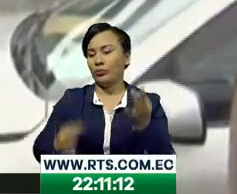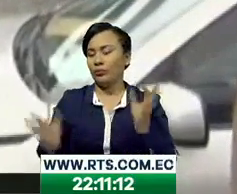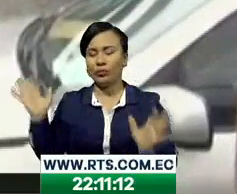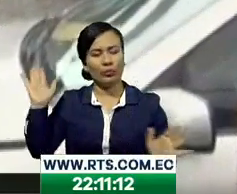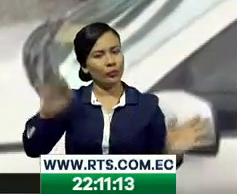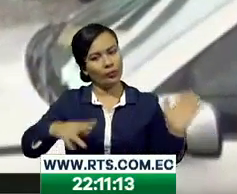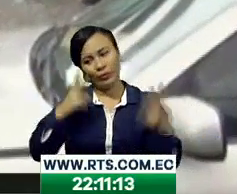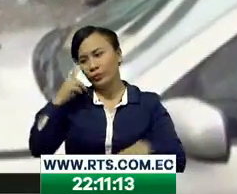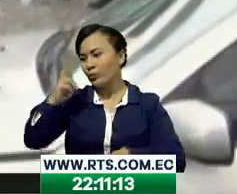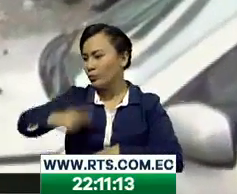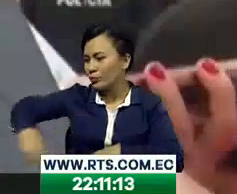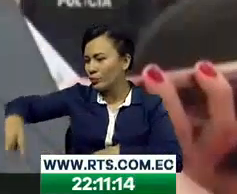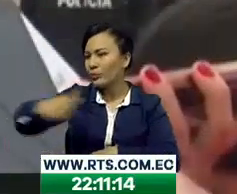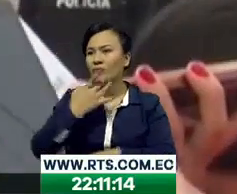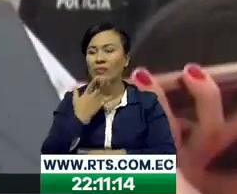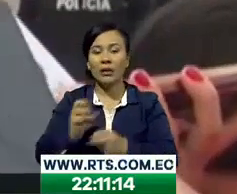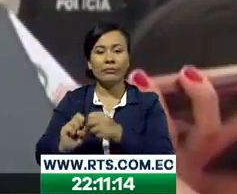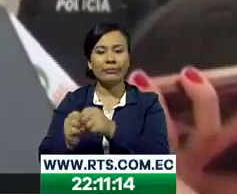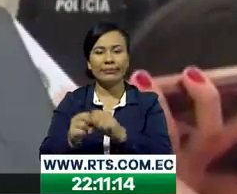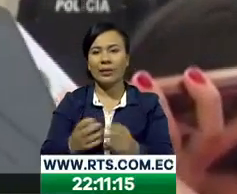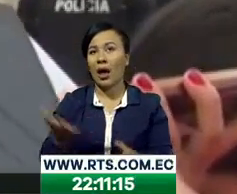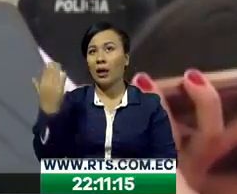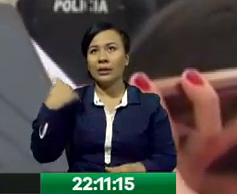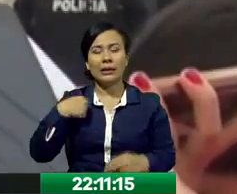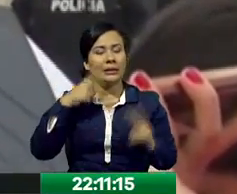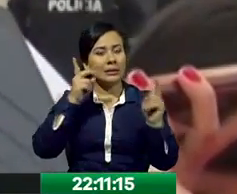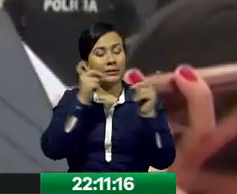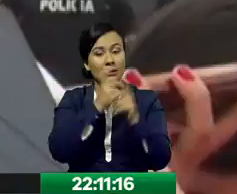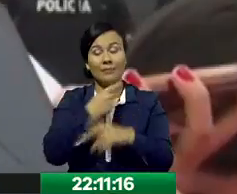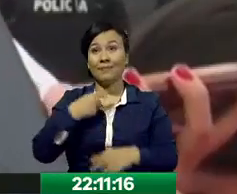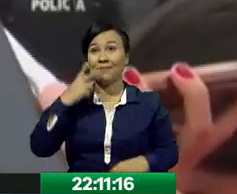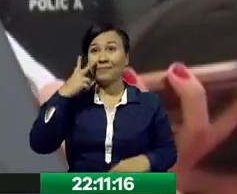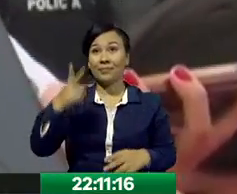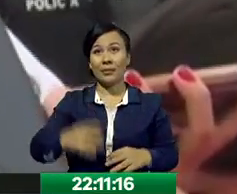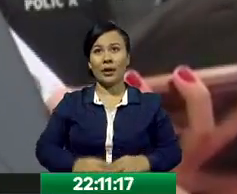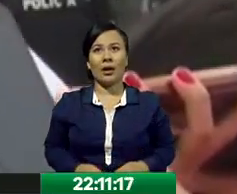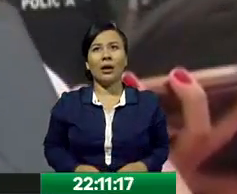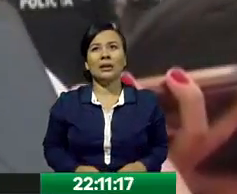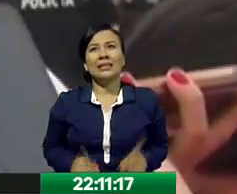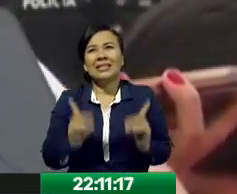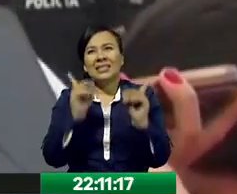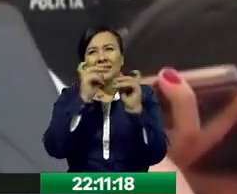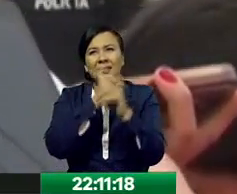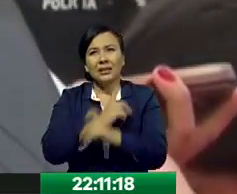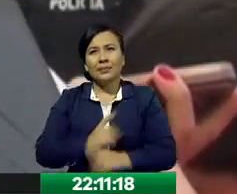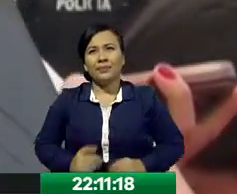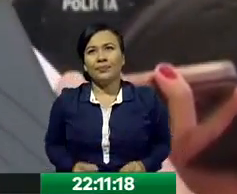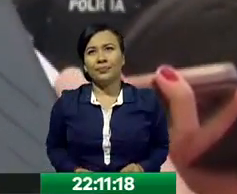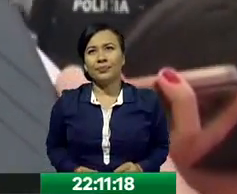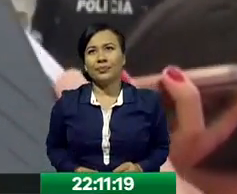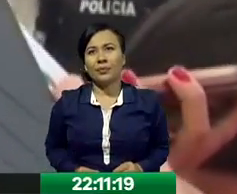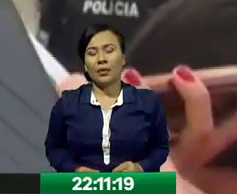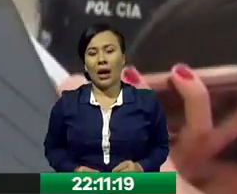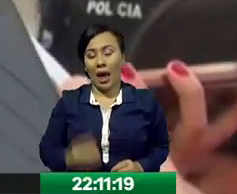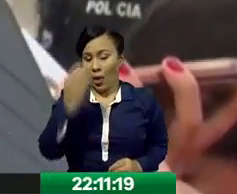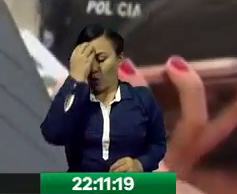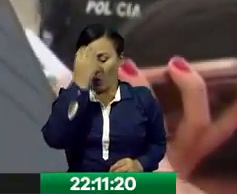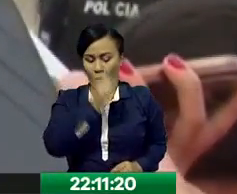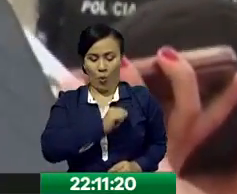los daños que dejó el motín. El centro ha quedado en condiciones un poco críticas, ya que el comportamiento de